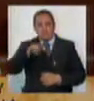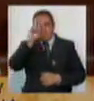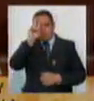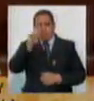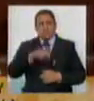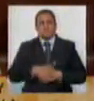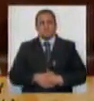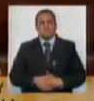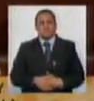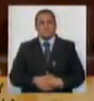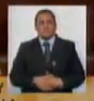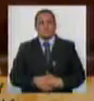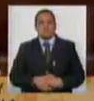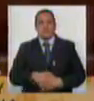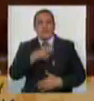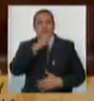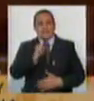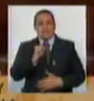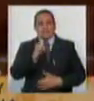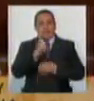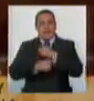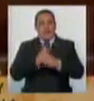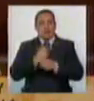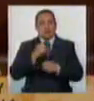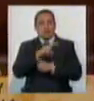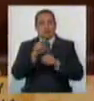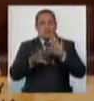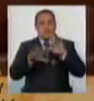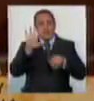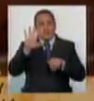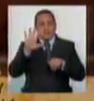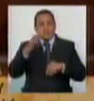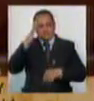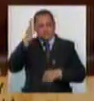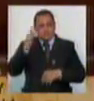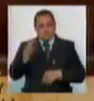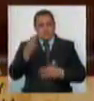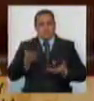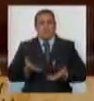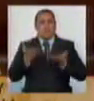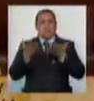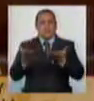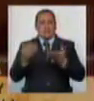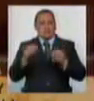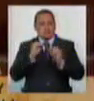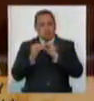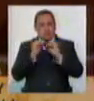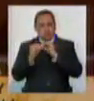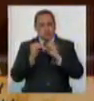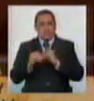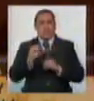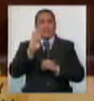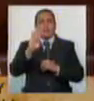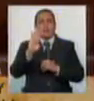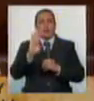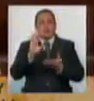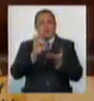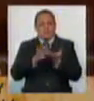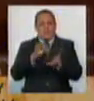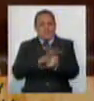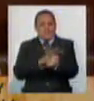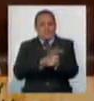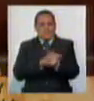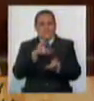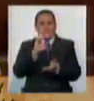país. En diciembre del 2015 se hará entrega del equipamiento para el banco de células madres y